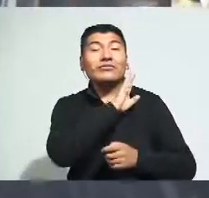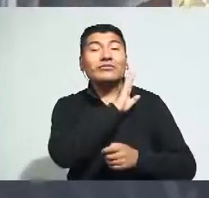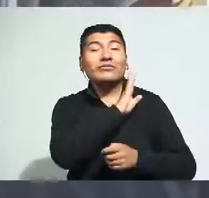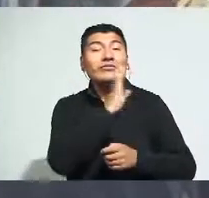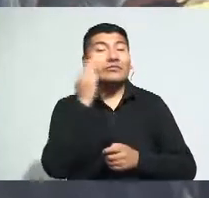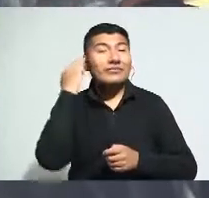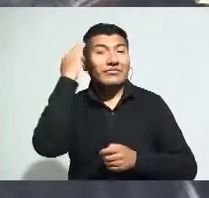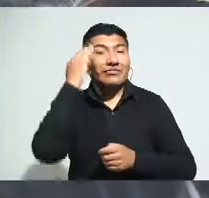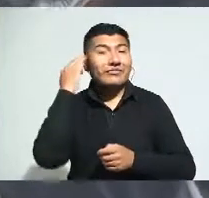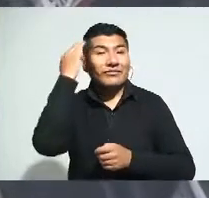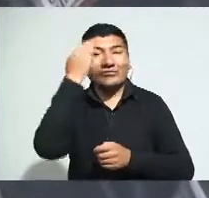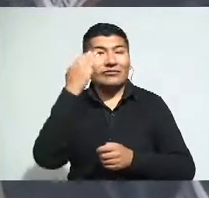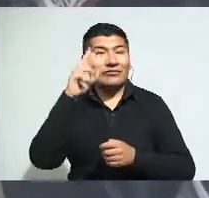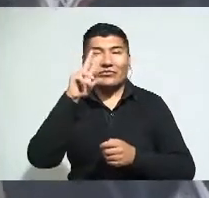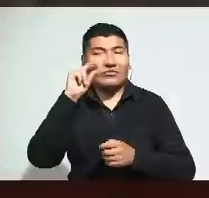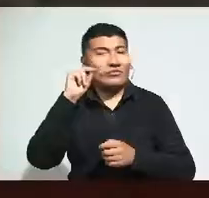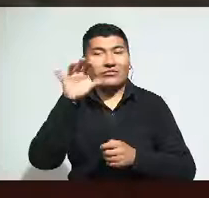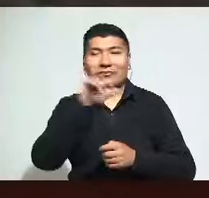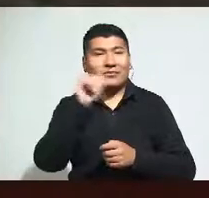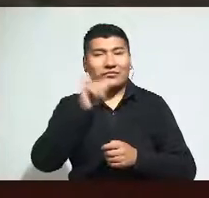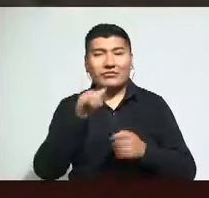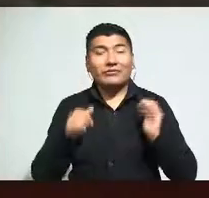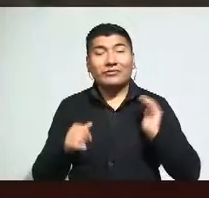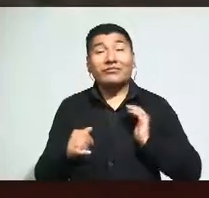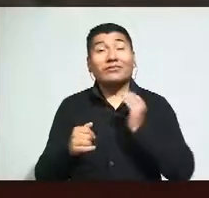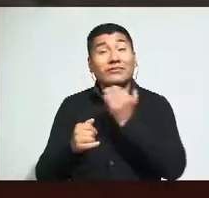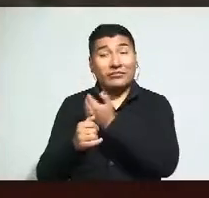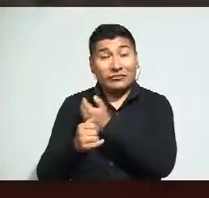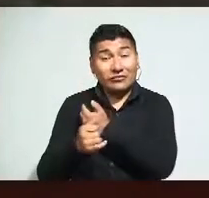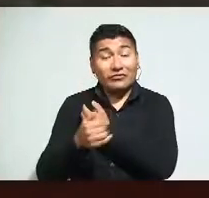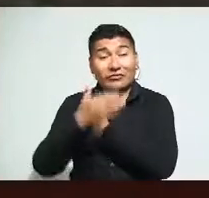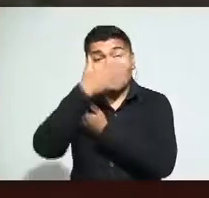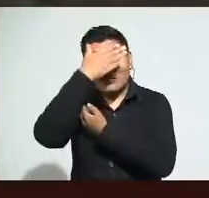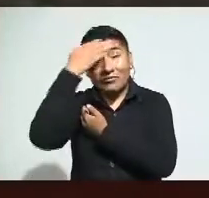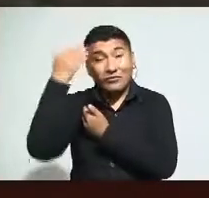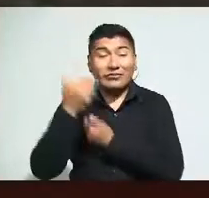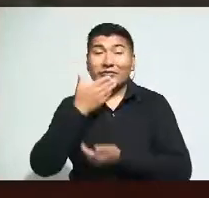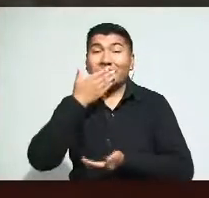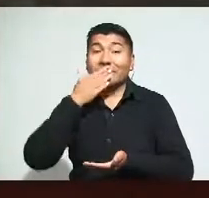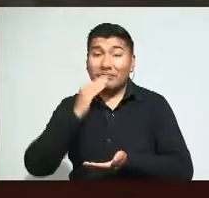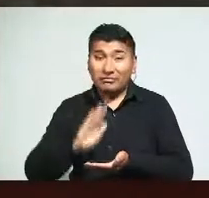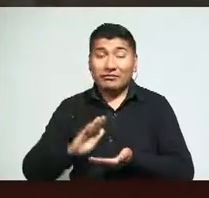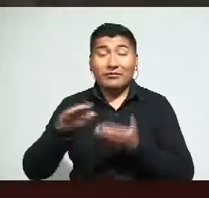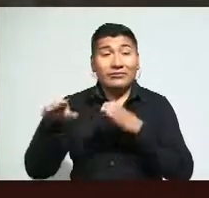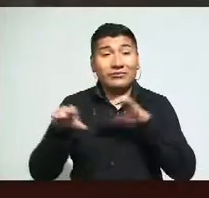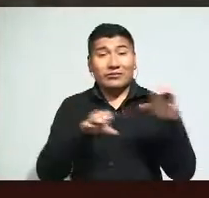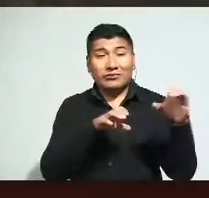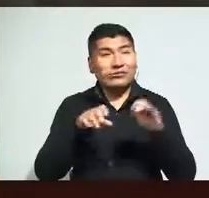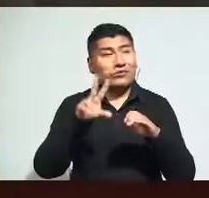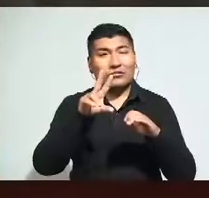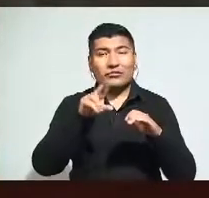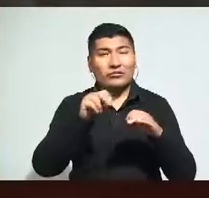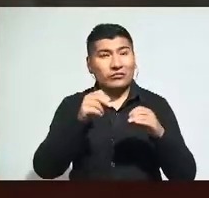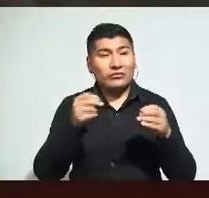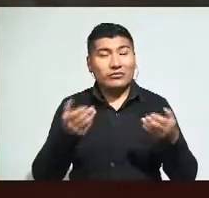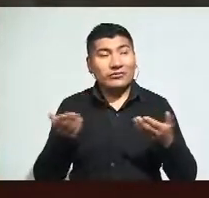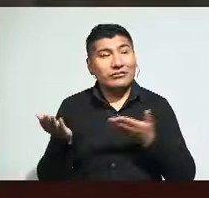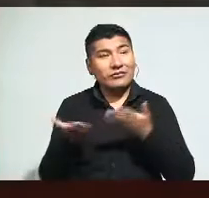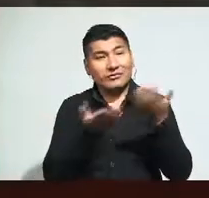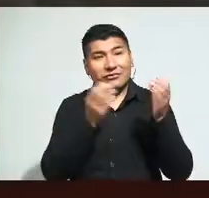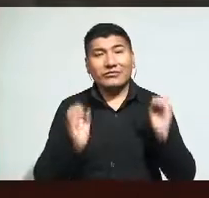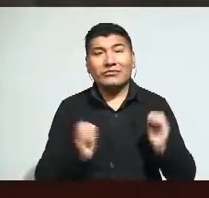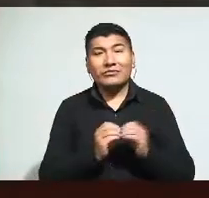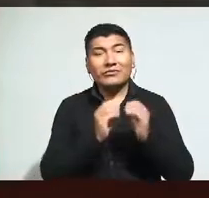no es como la nuestra olvida el mal realizado que no lleva cuenta las